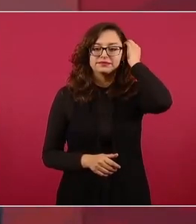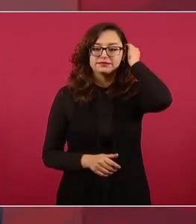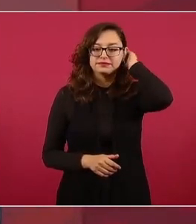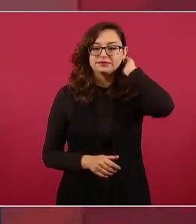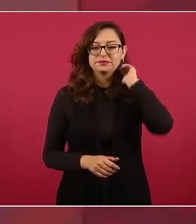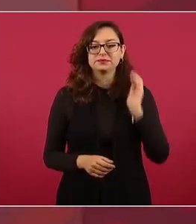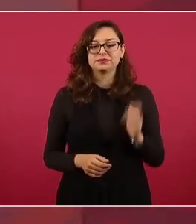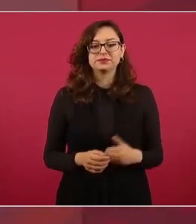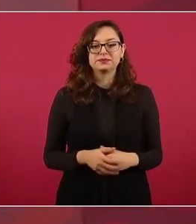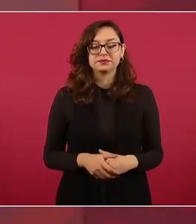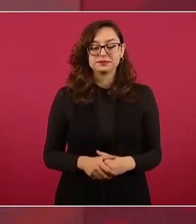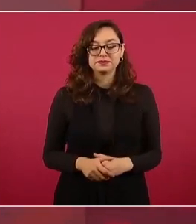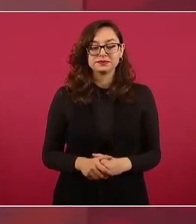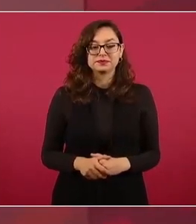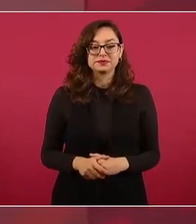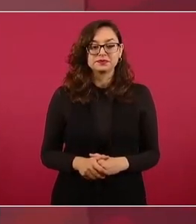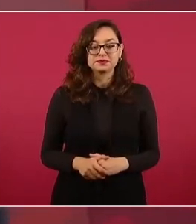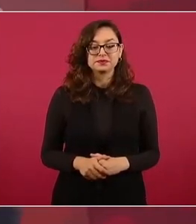Les comentaba que